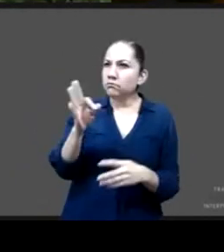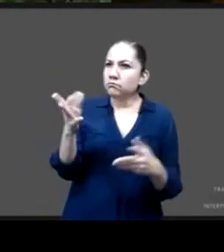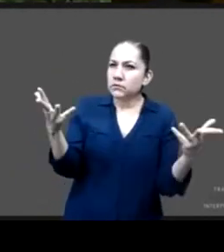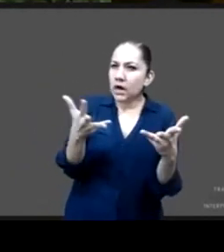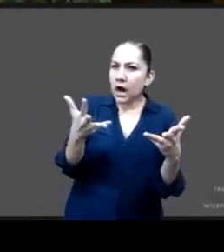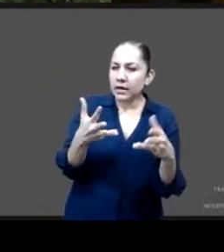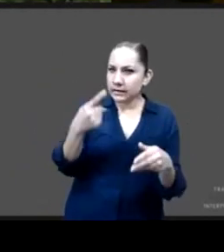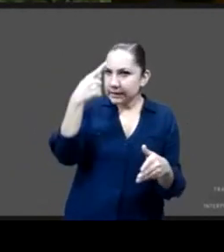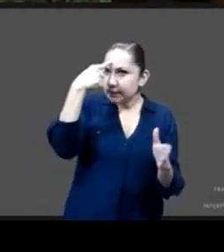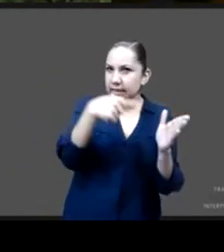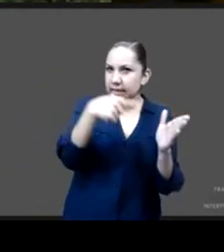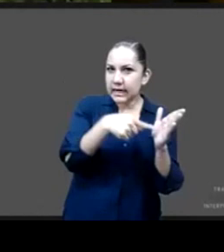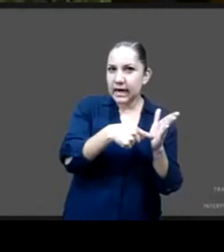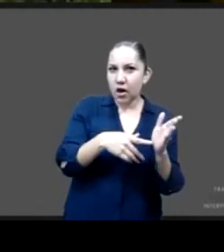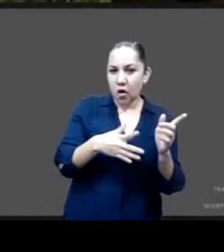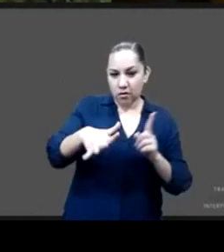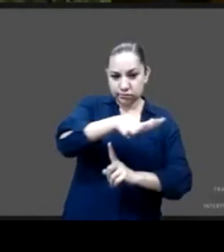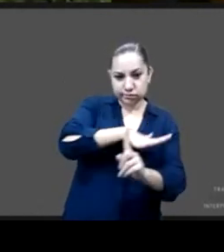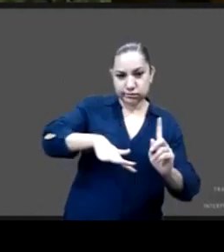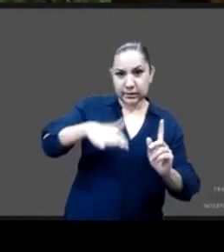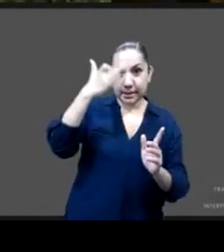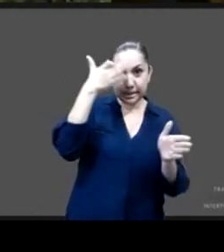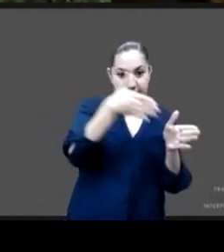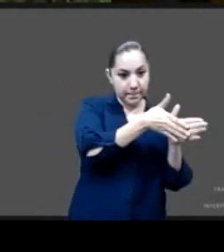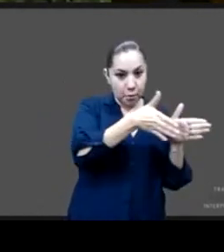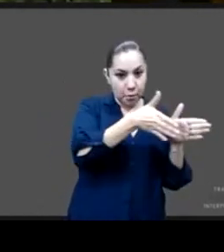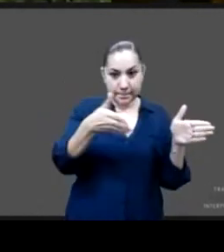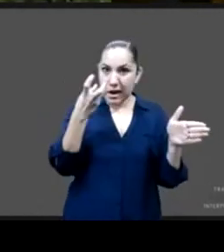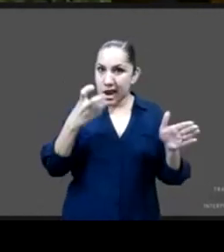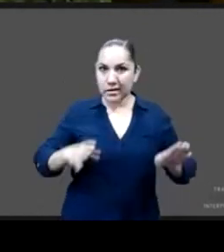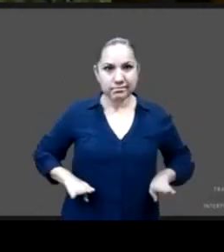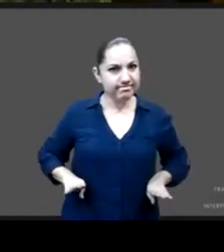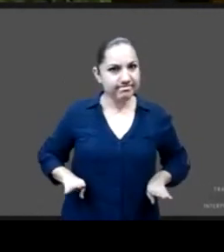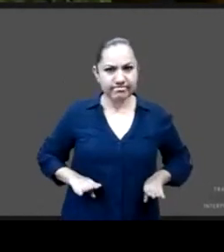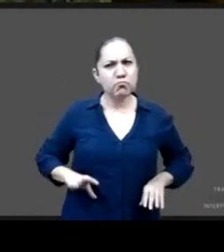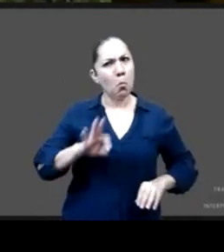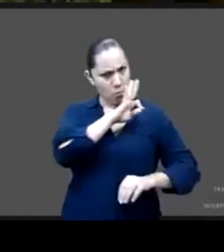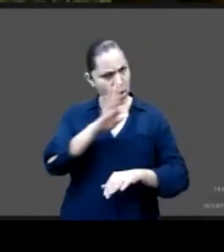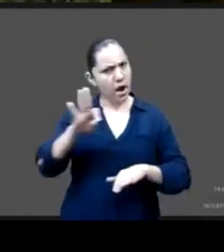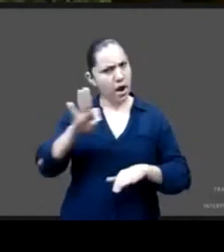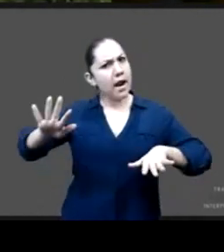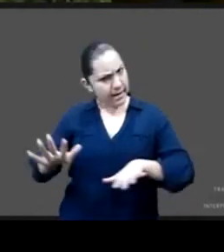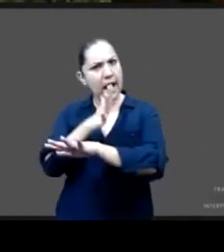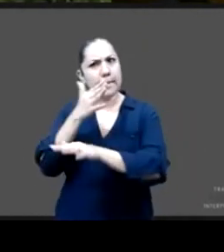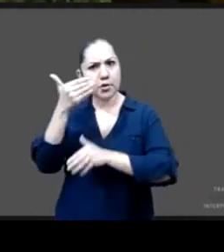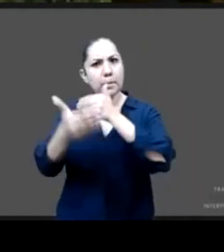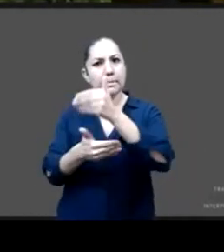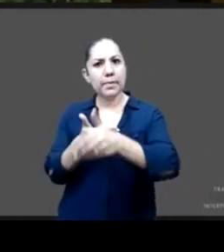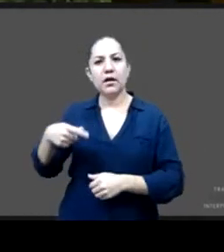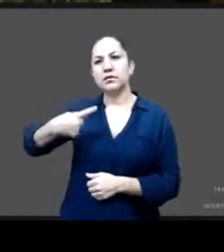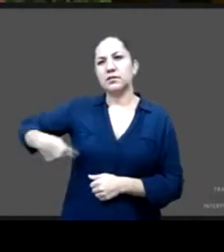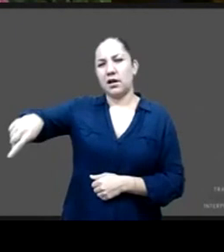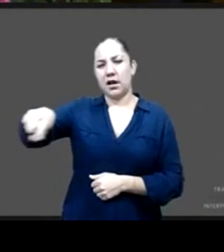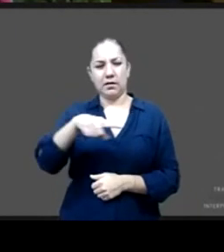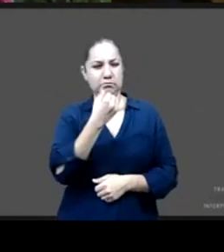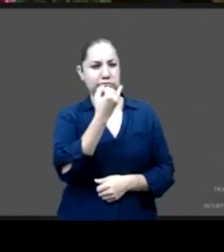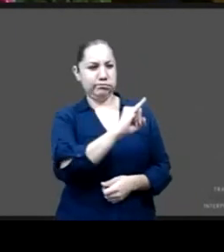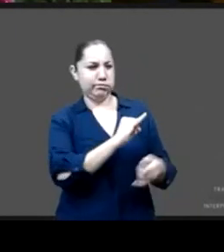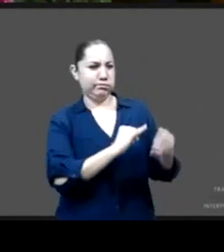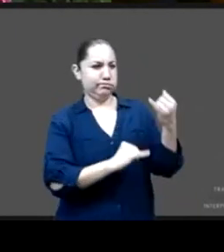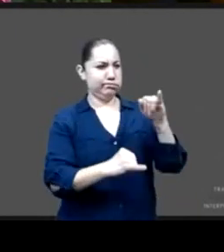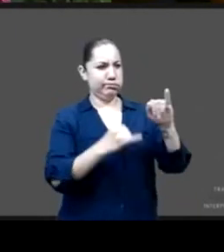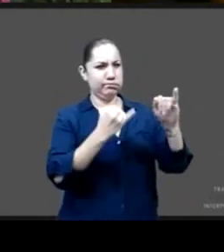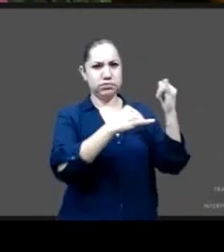que lo que se vivía en cada época no era lo más correcto y creo que los que estamos aquí somos testigos de esas